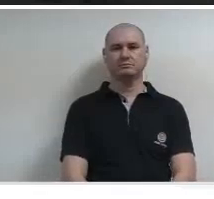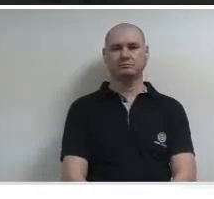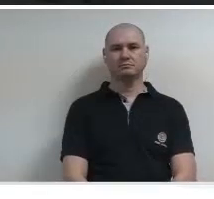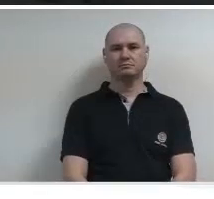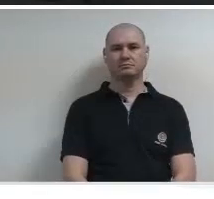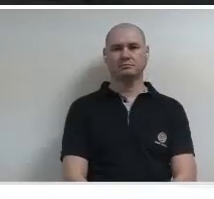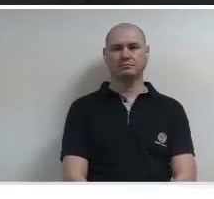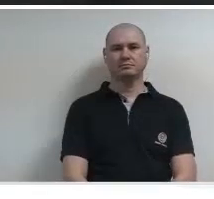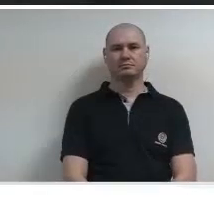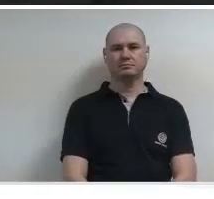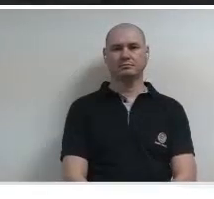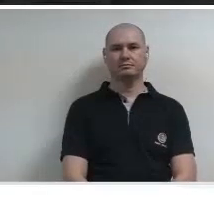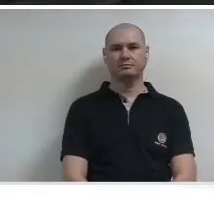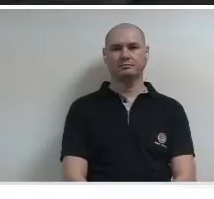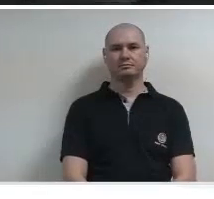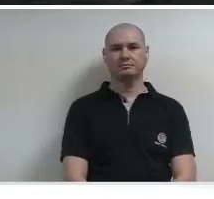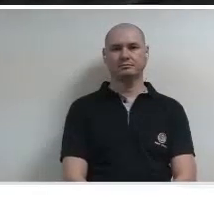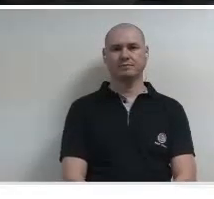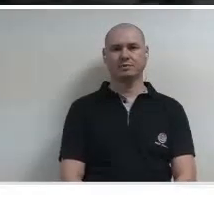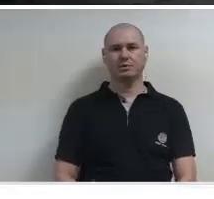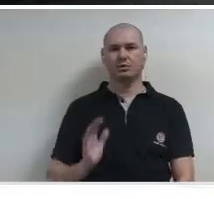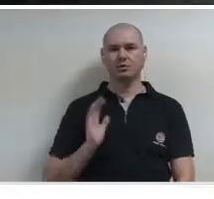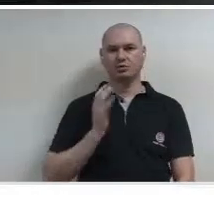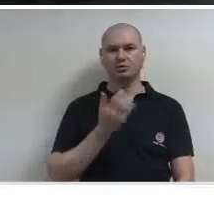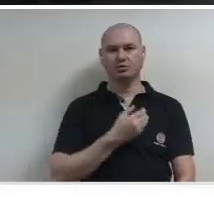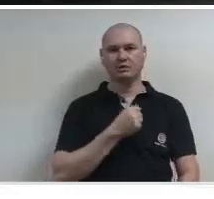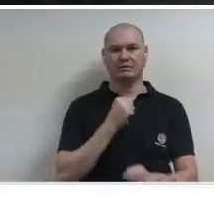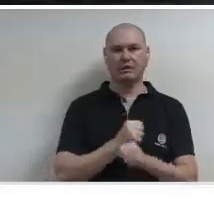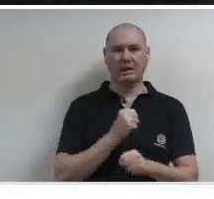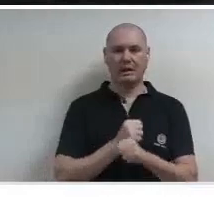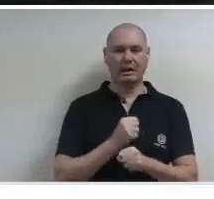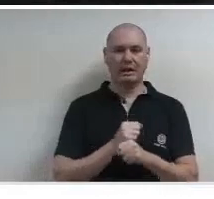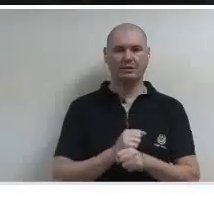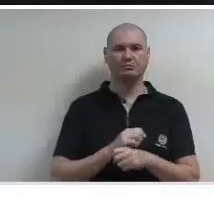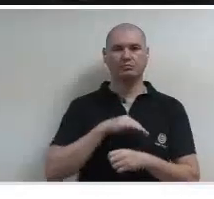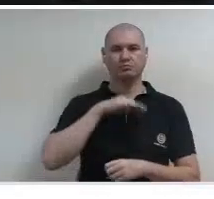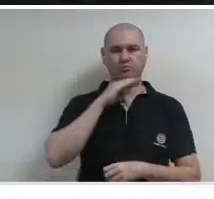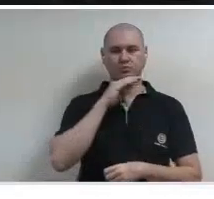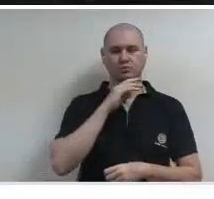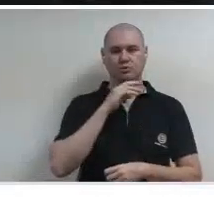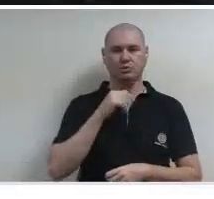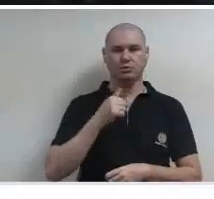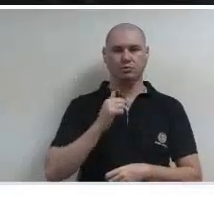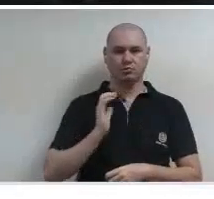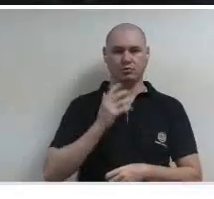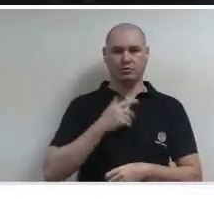tapicha gente, usuario de justicia. Se amba po.